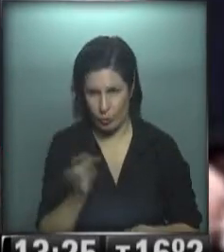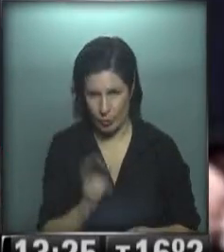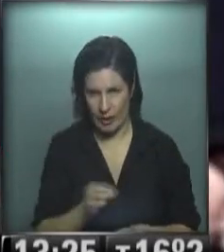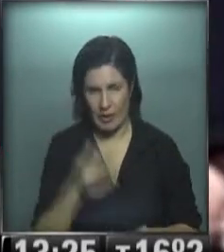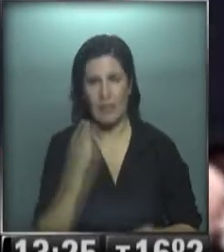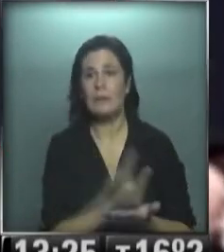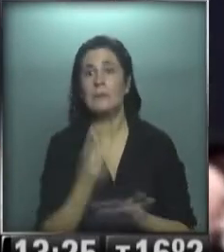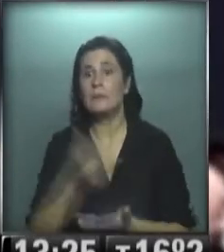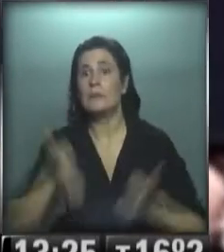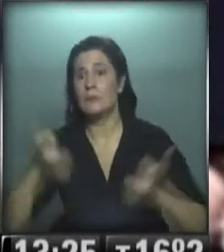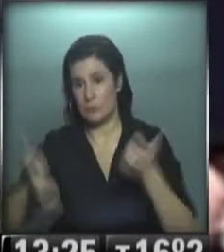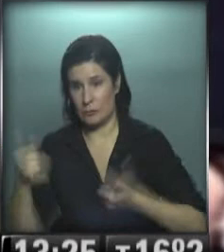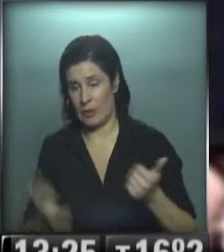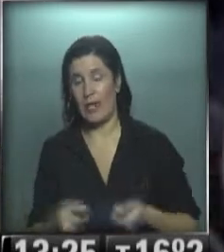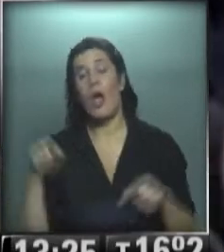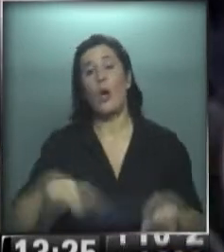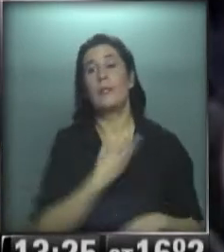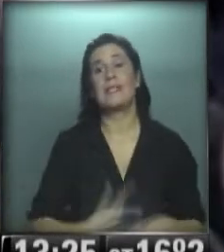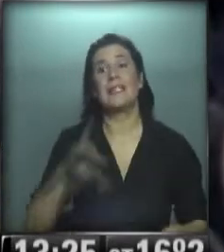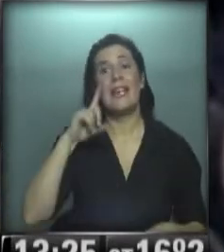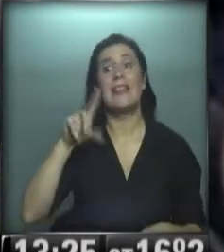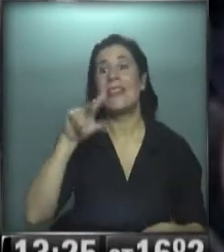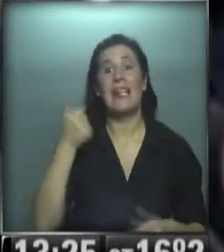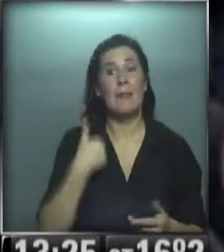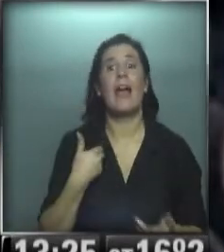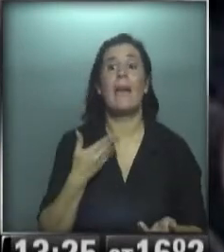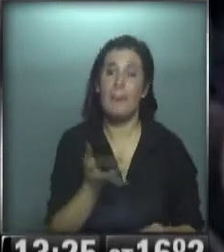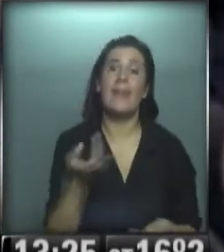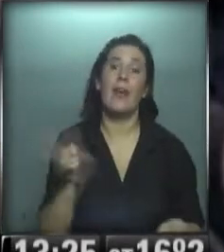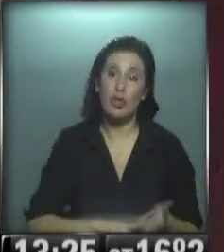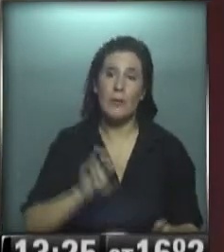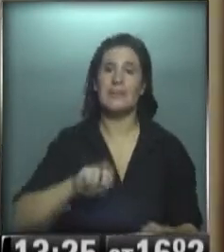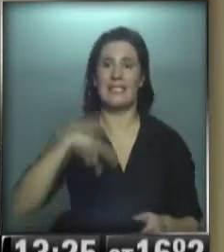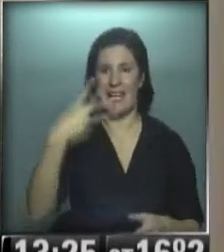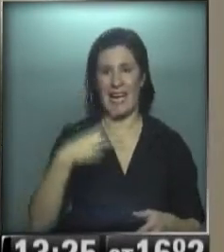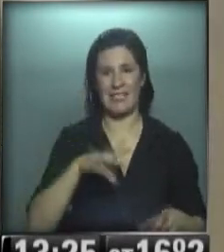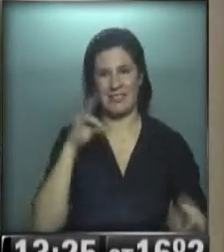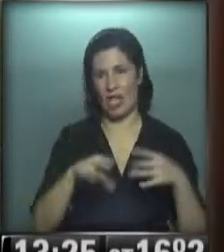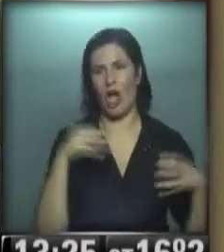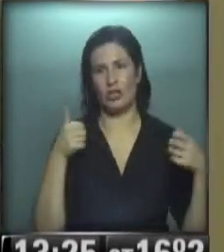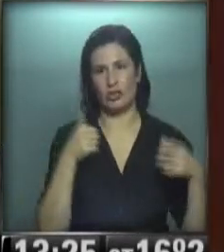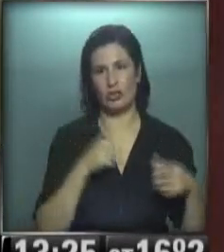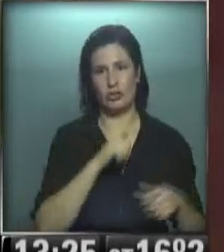postulaciones. La actual mandataria Dilma Rousseff irá por su reelección, en tanto que el principal opositor,